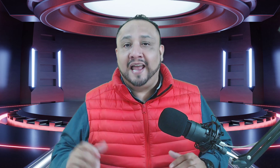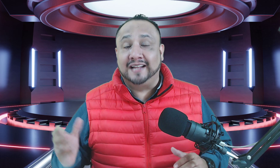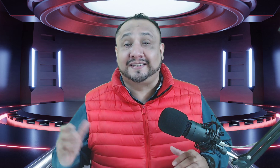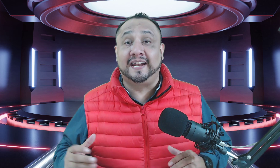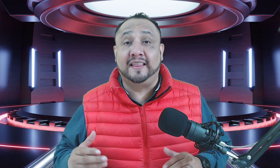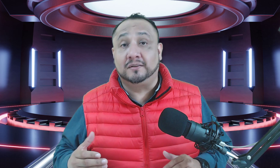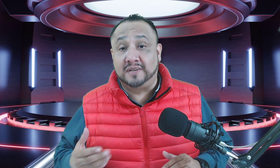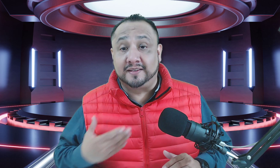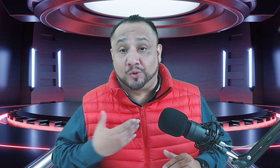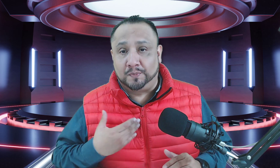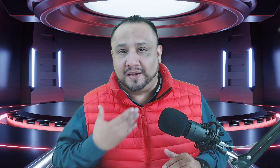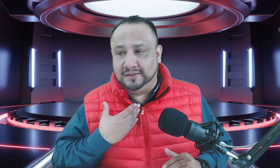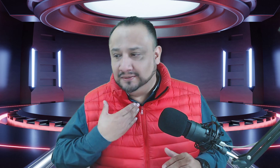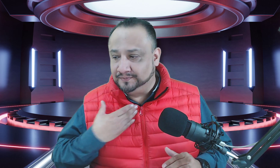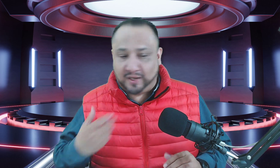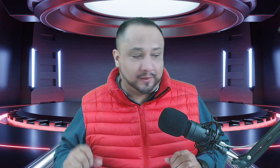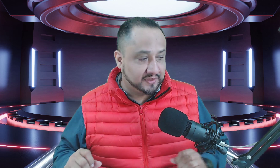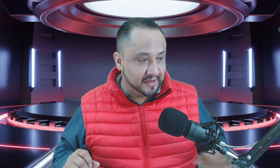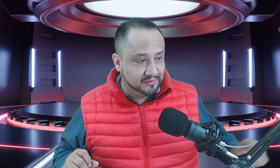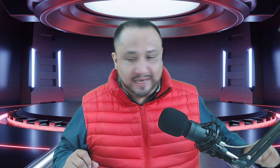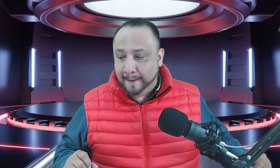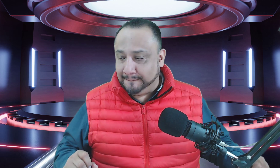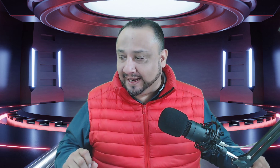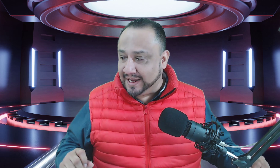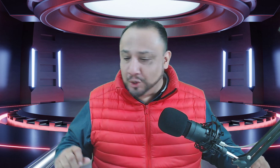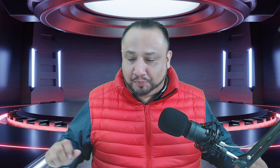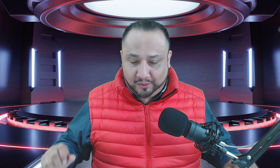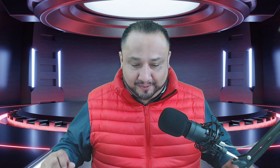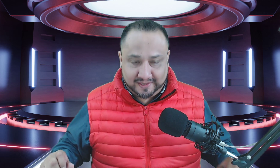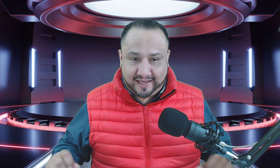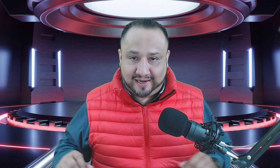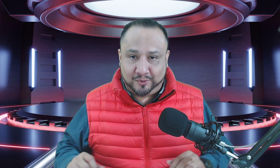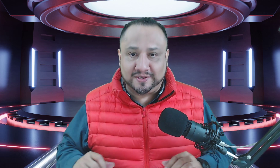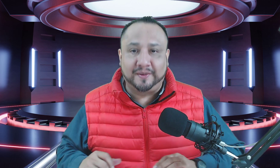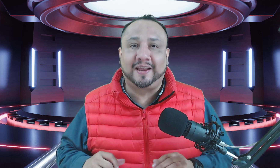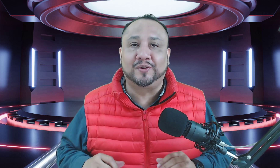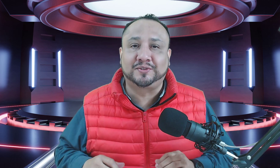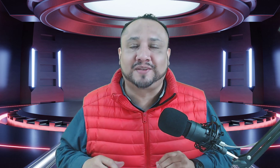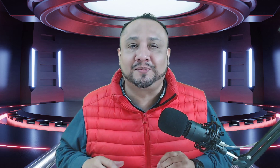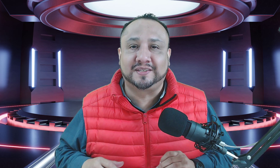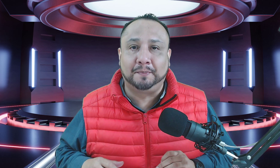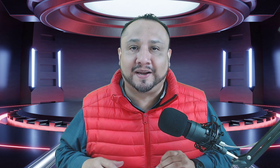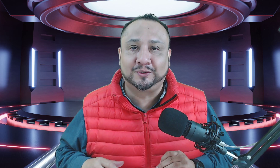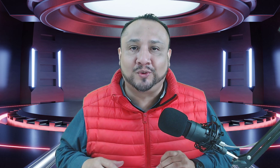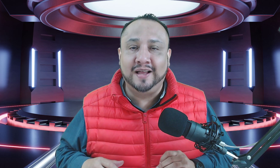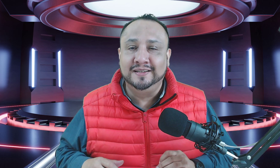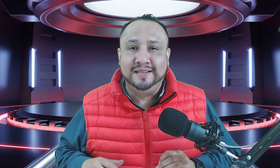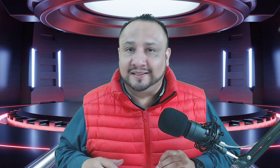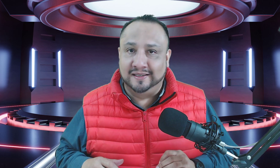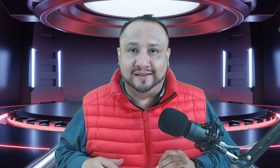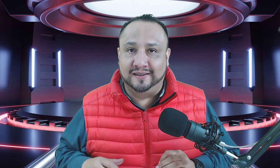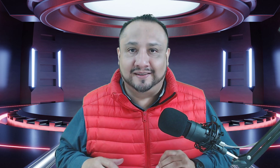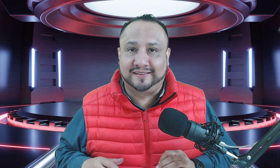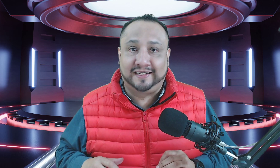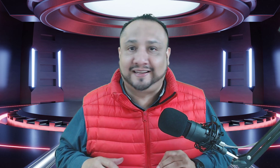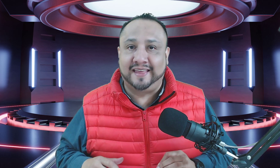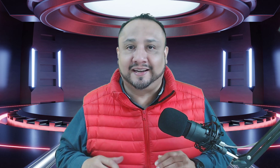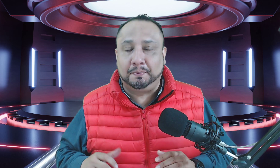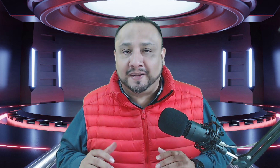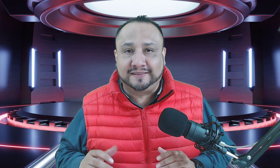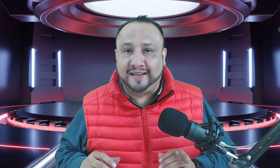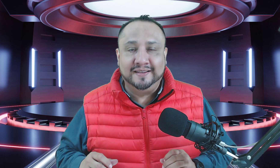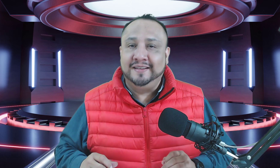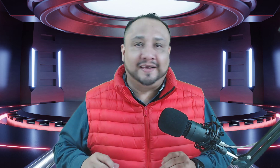canal. Antes que nada, una disculpa, tenemos ahí un pequeño problemita de la voz. Ya ve que con estos cambios de temperatura, que